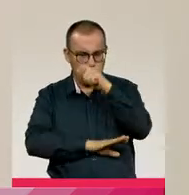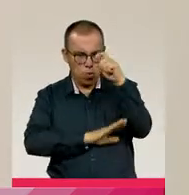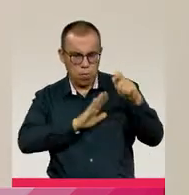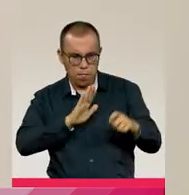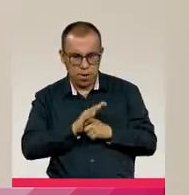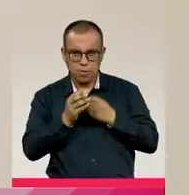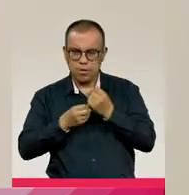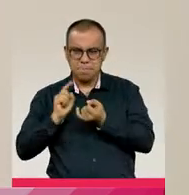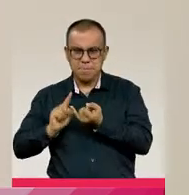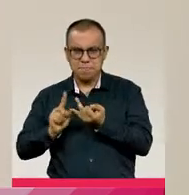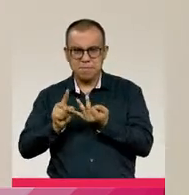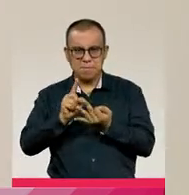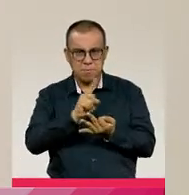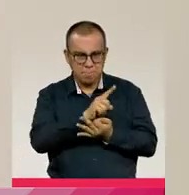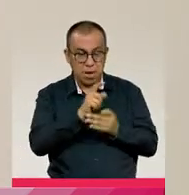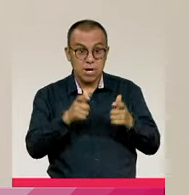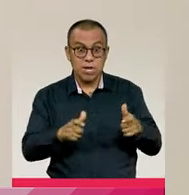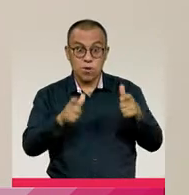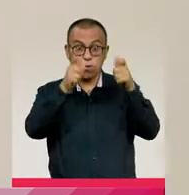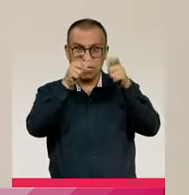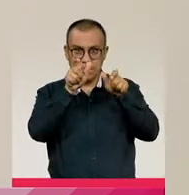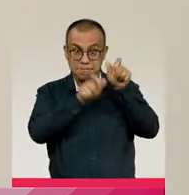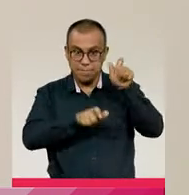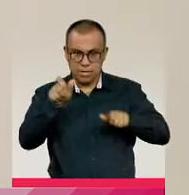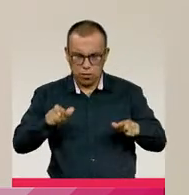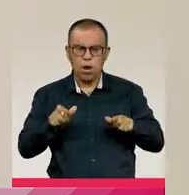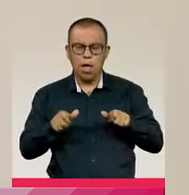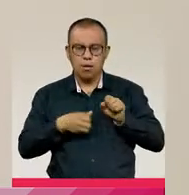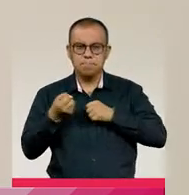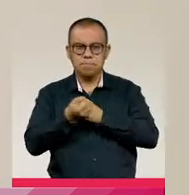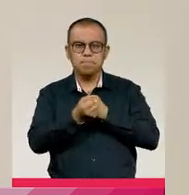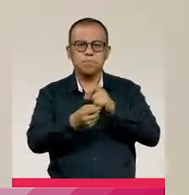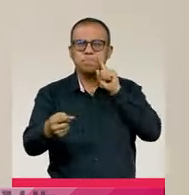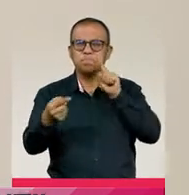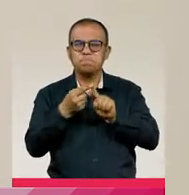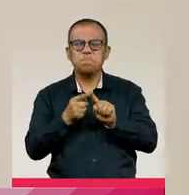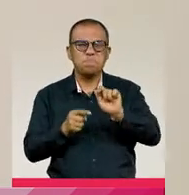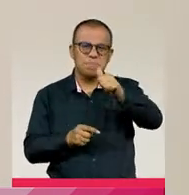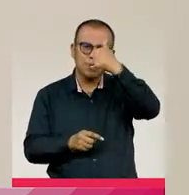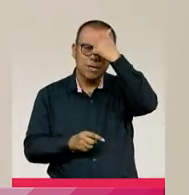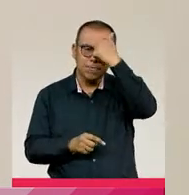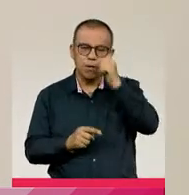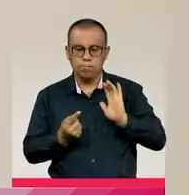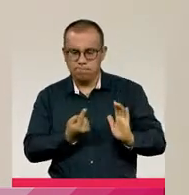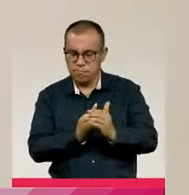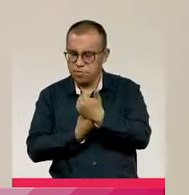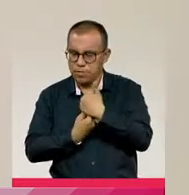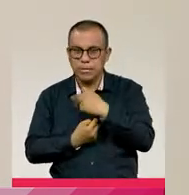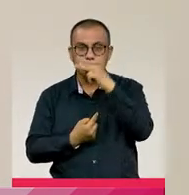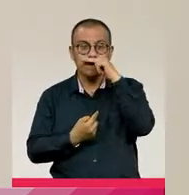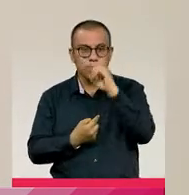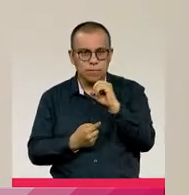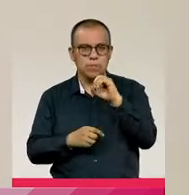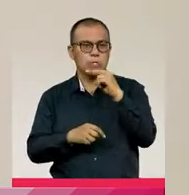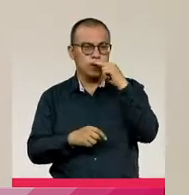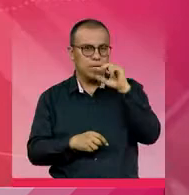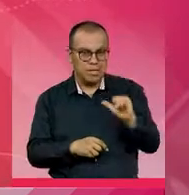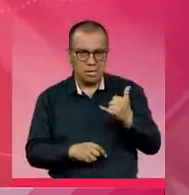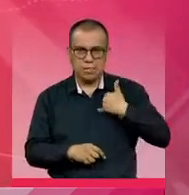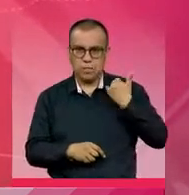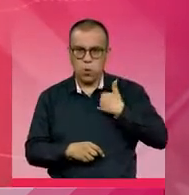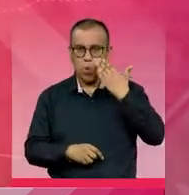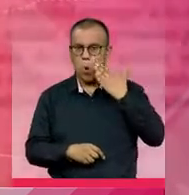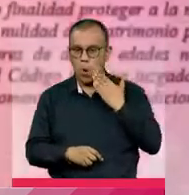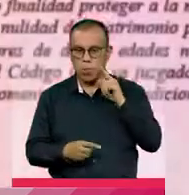Nación y de varios congresistas, y tiene como objetivo principal proteger a nuestros niños, niñas y